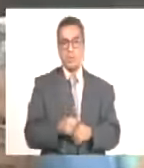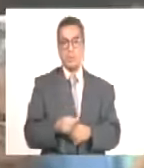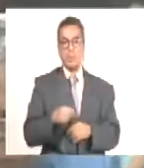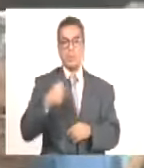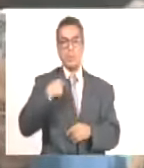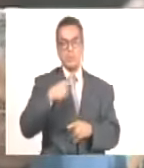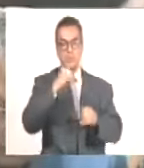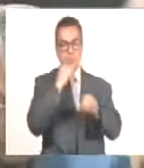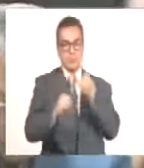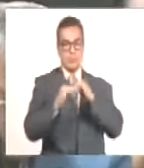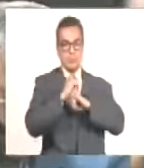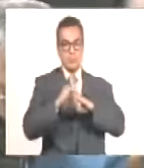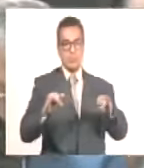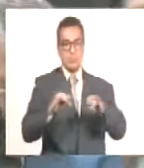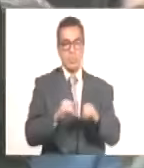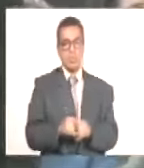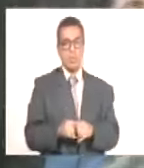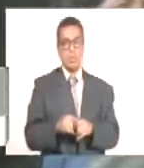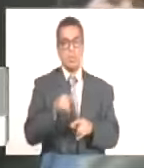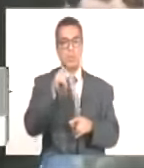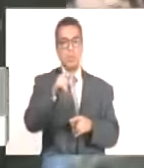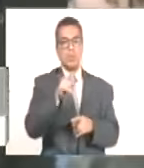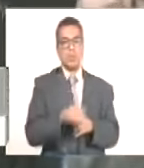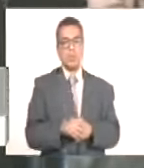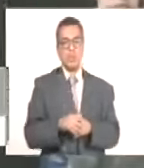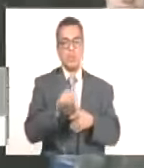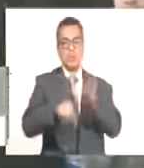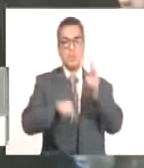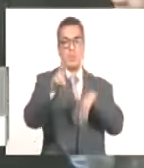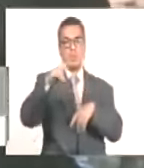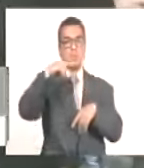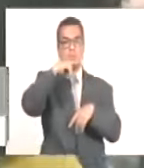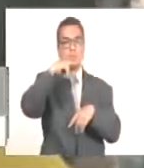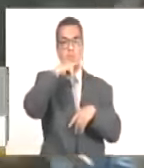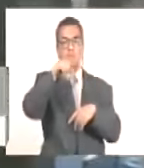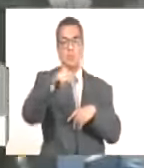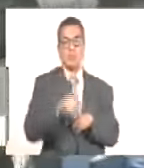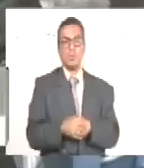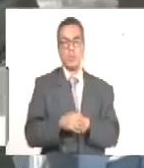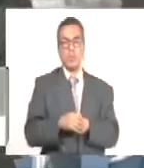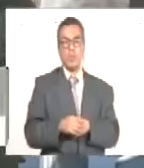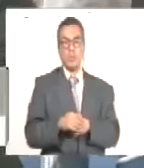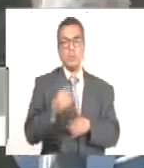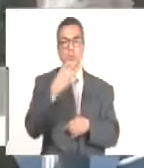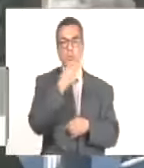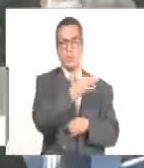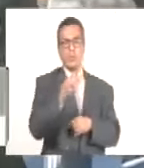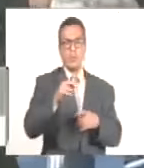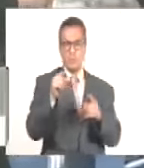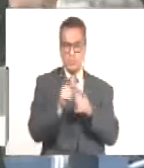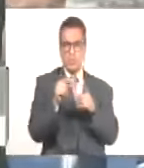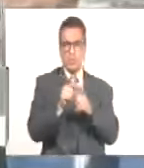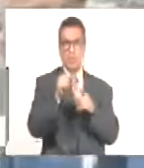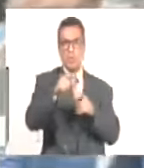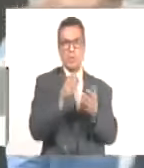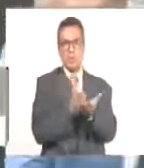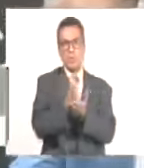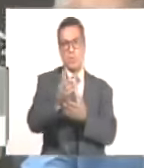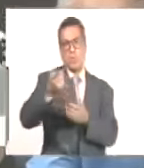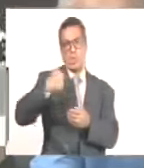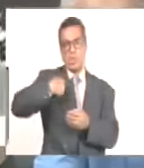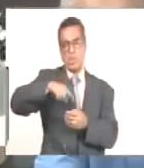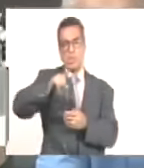que da fin a ese capítulo del 12 de octubre con esta magnífica frase que sigue